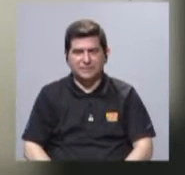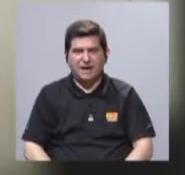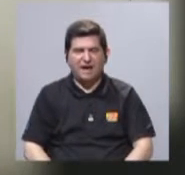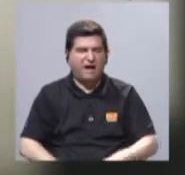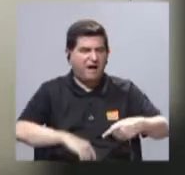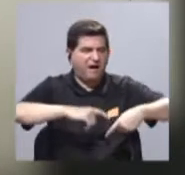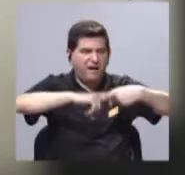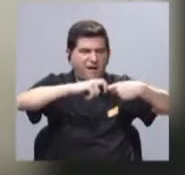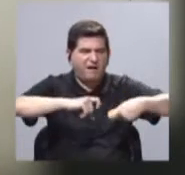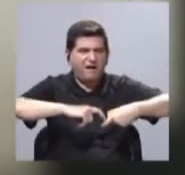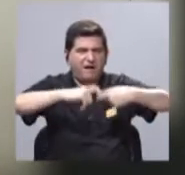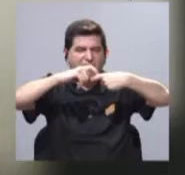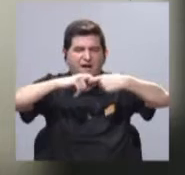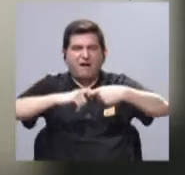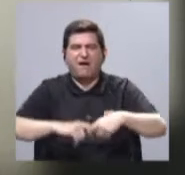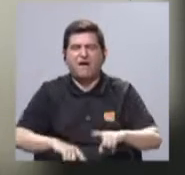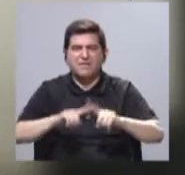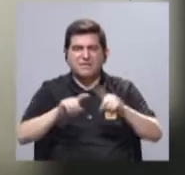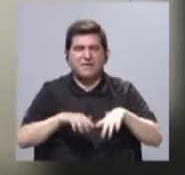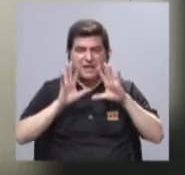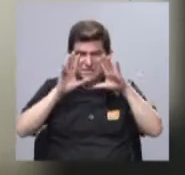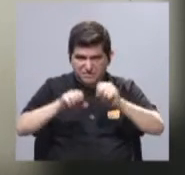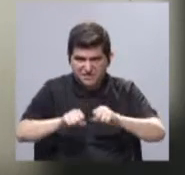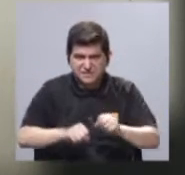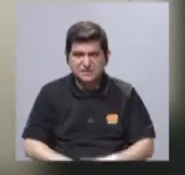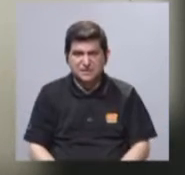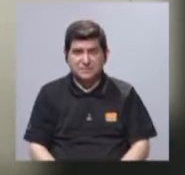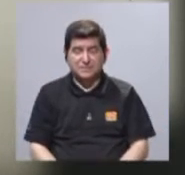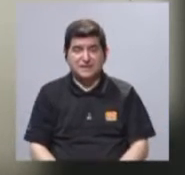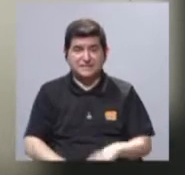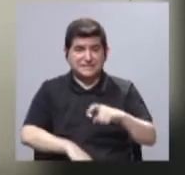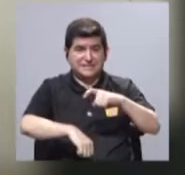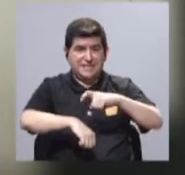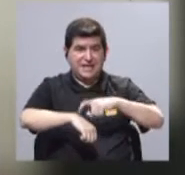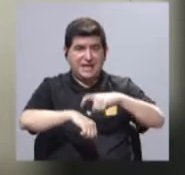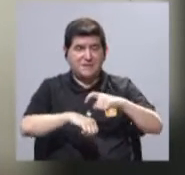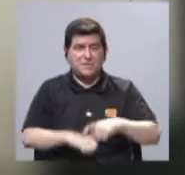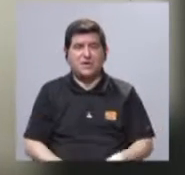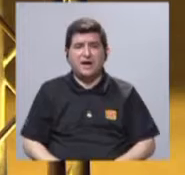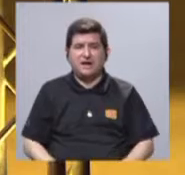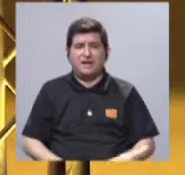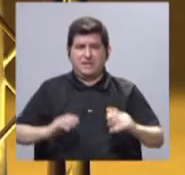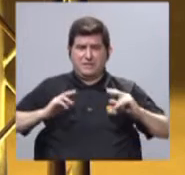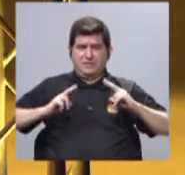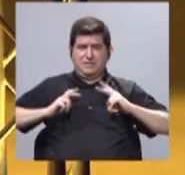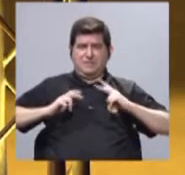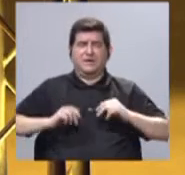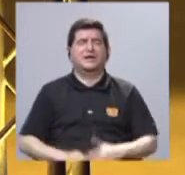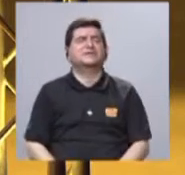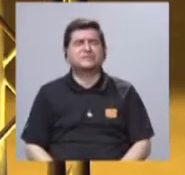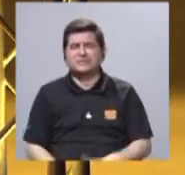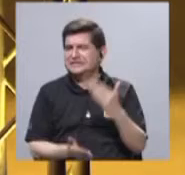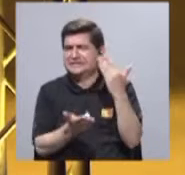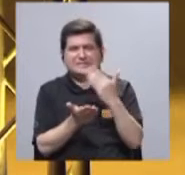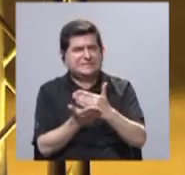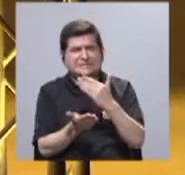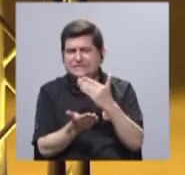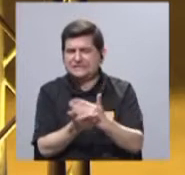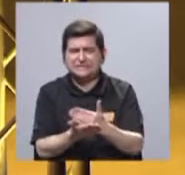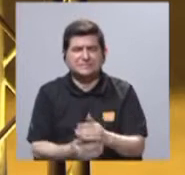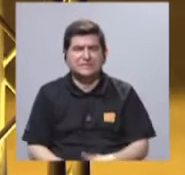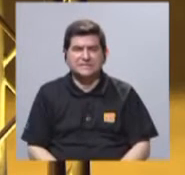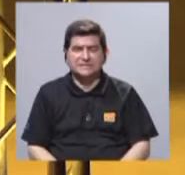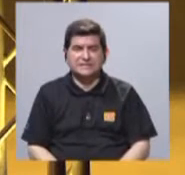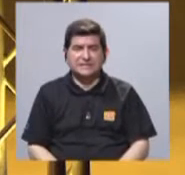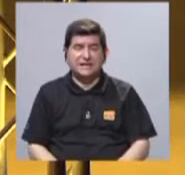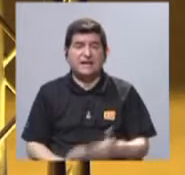suspensión de reservas y la temporada que dan va a quedar muy dañada va a ser bastante daño económicamente hablando aunque no